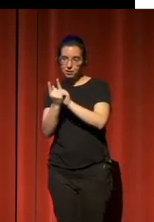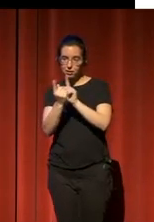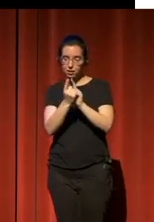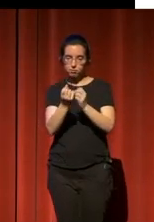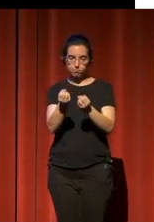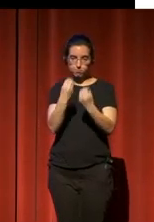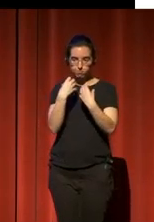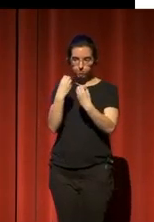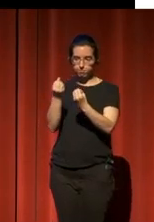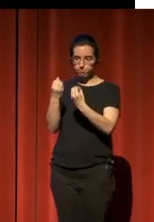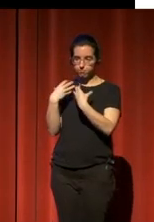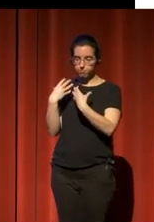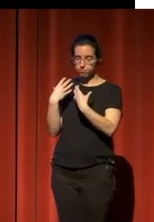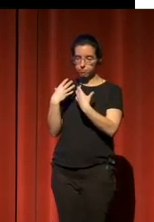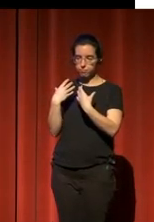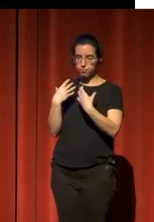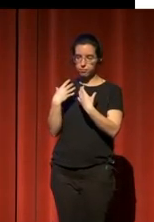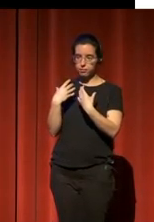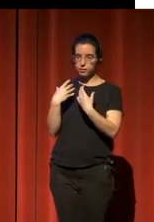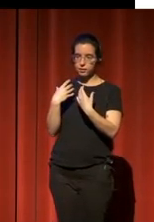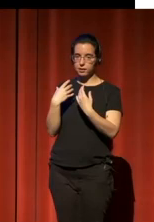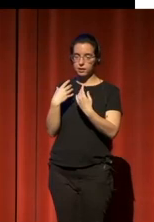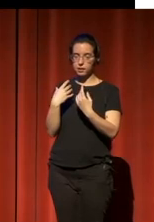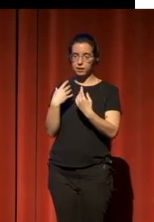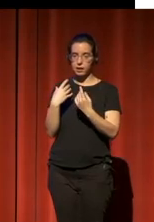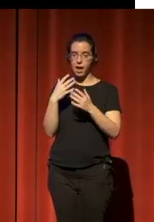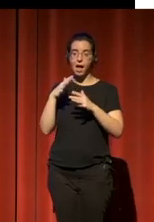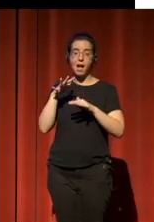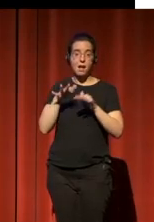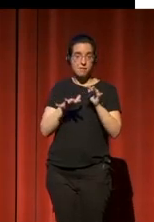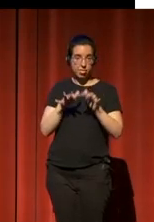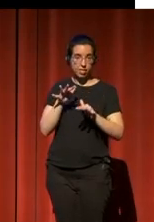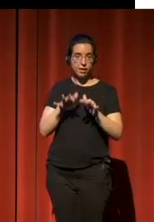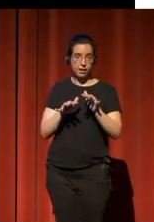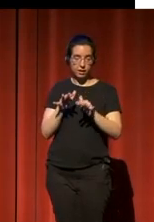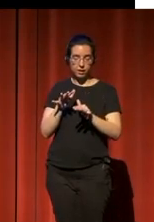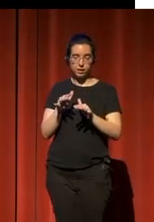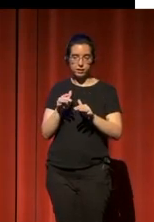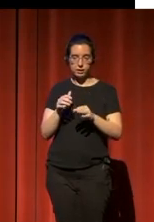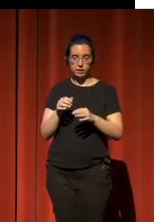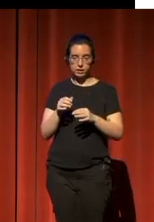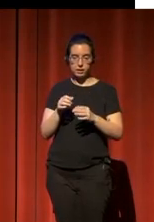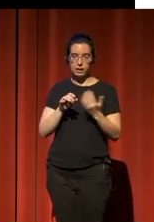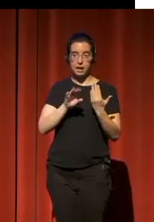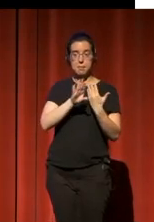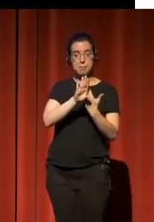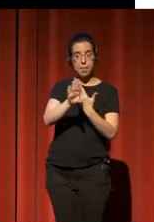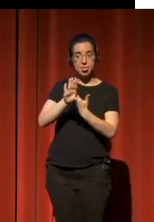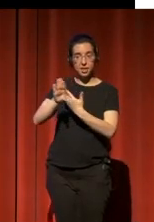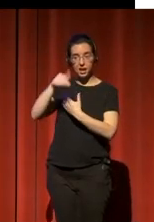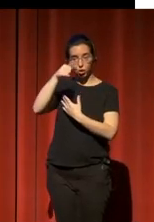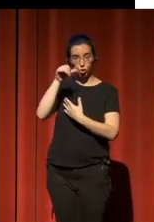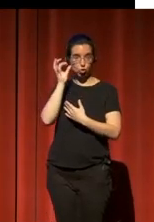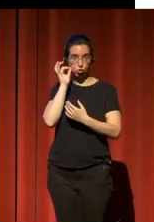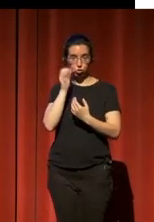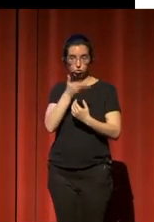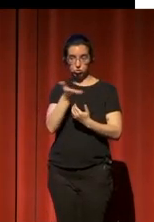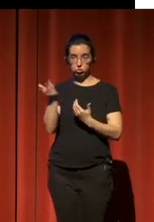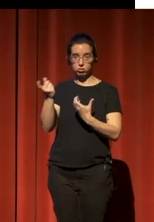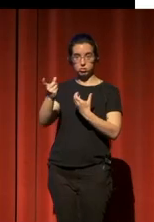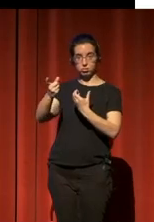disculpar no están exentos de tensión a veces a con los vecinos o las vecinas participantes